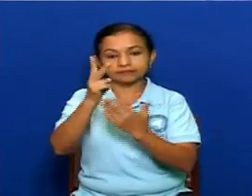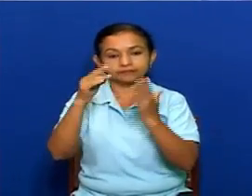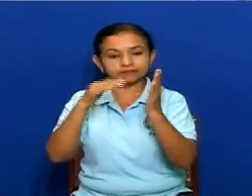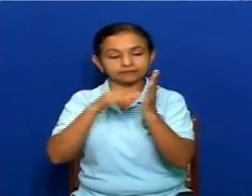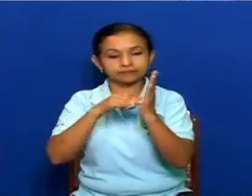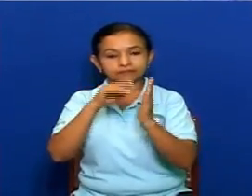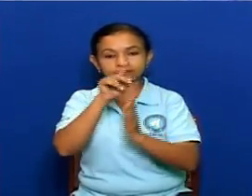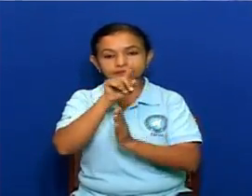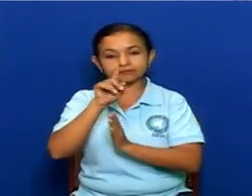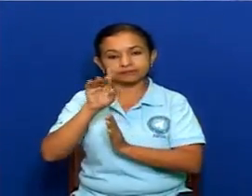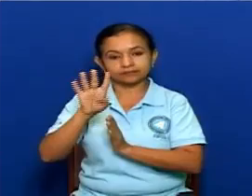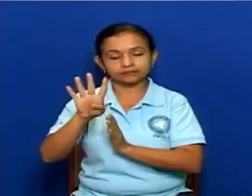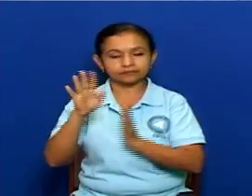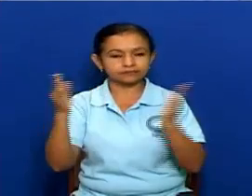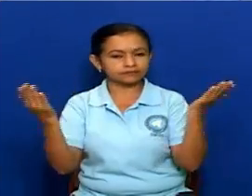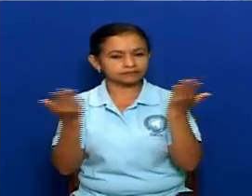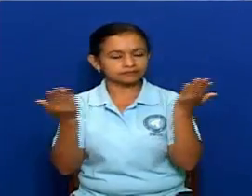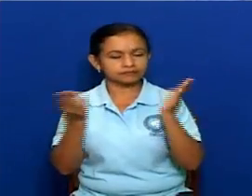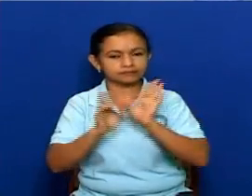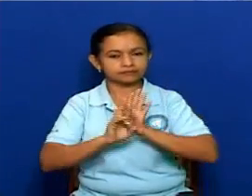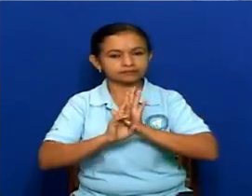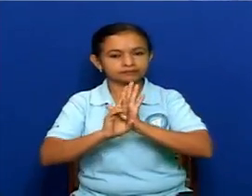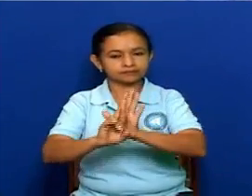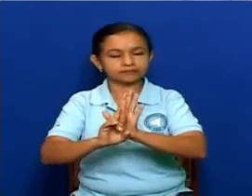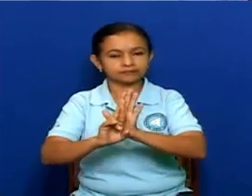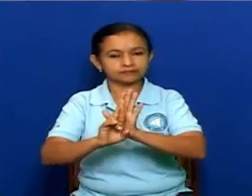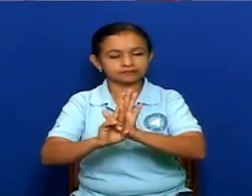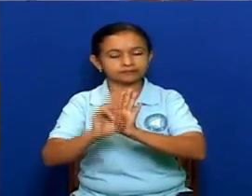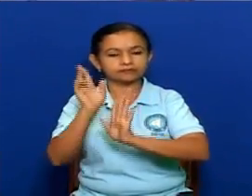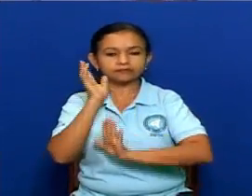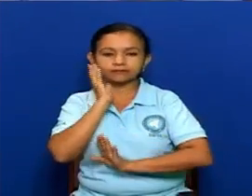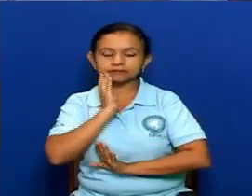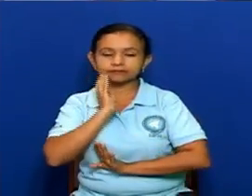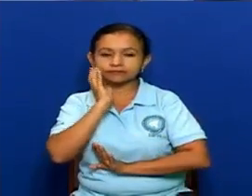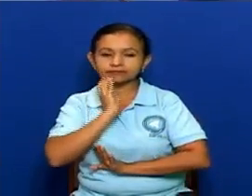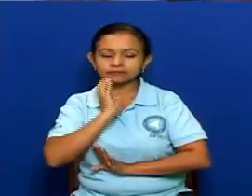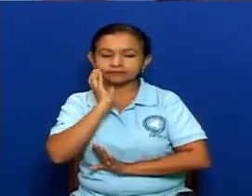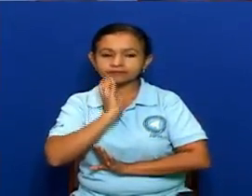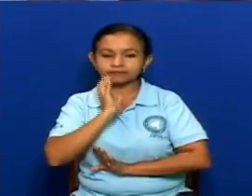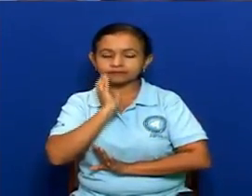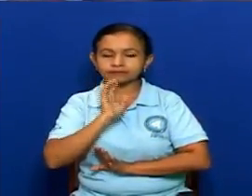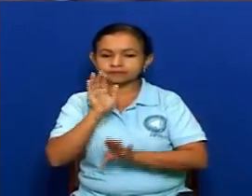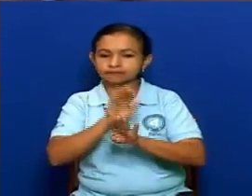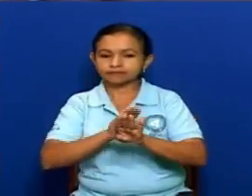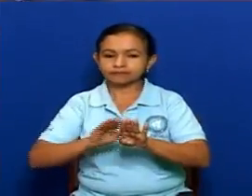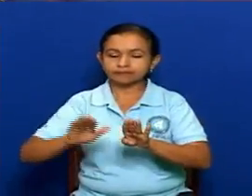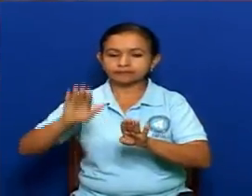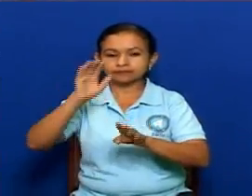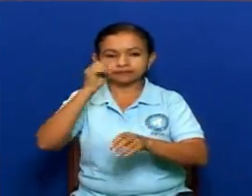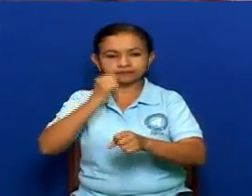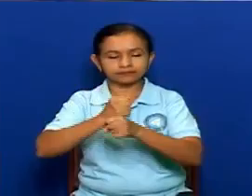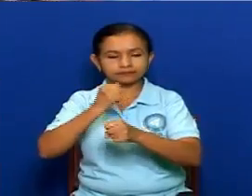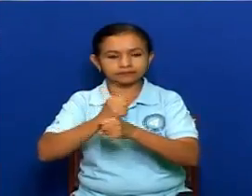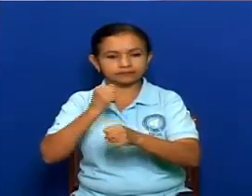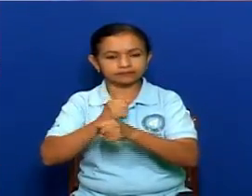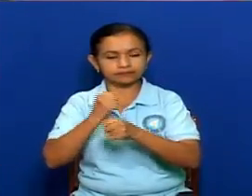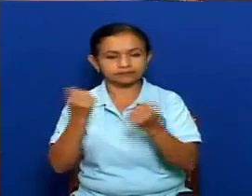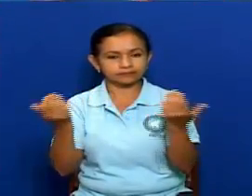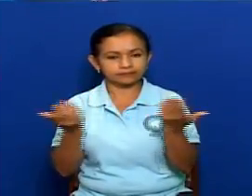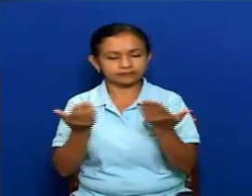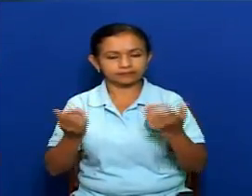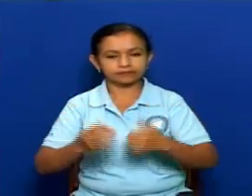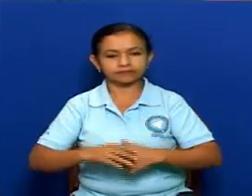2014, ¿cómo resultó esta experiencia? ¿Ingresaron más trabajadores? ¿Cómo fue, don